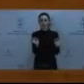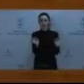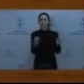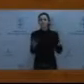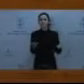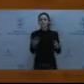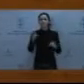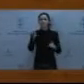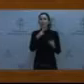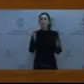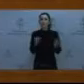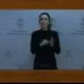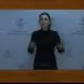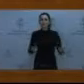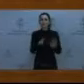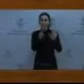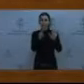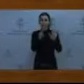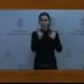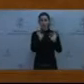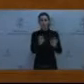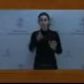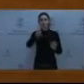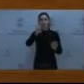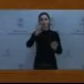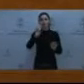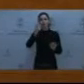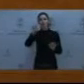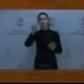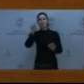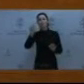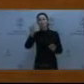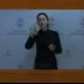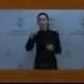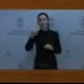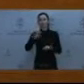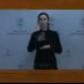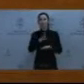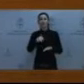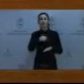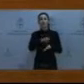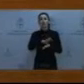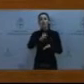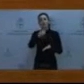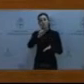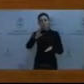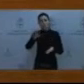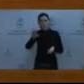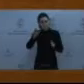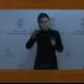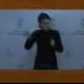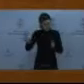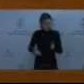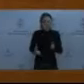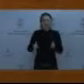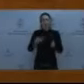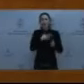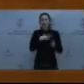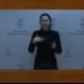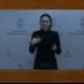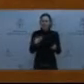por 2007, cuando el señor Río Pedre era consejero, ustedes, que prometían esa equiparación, sigue sin producirse, porque cuando